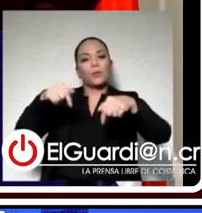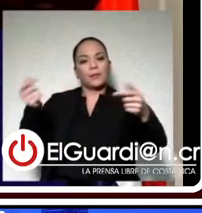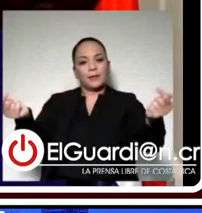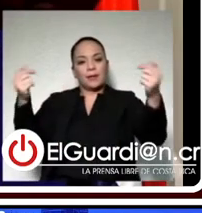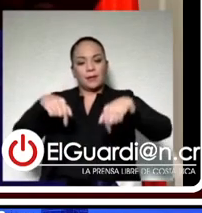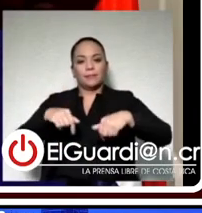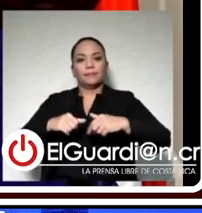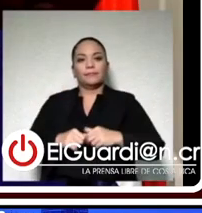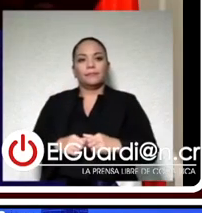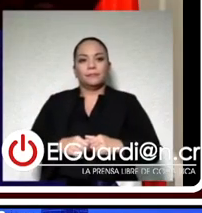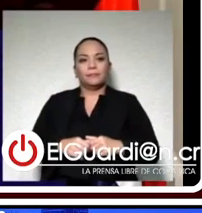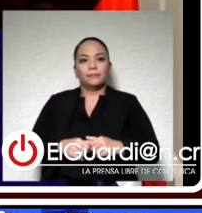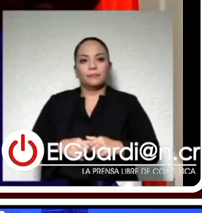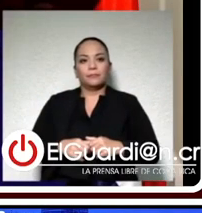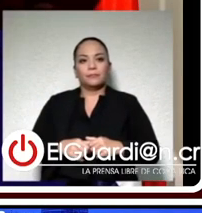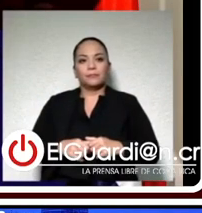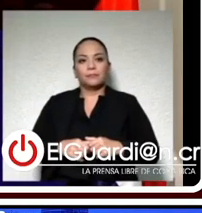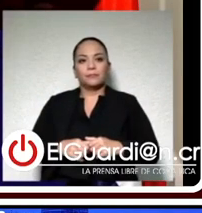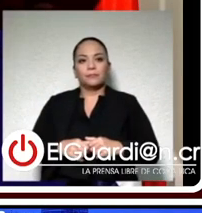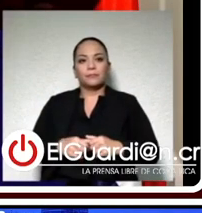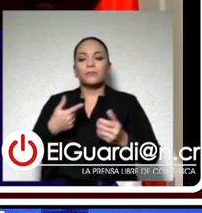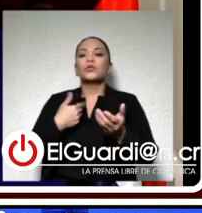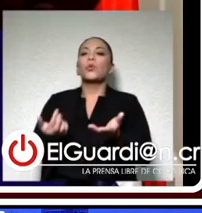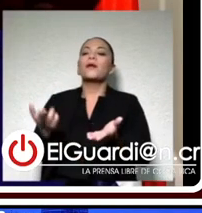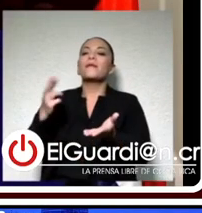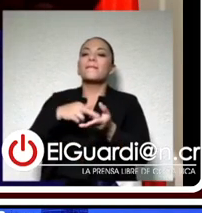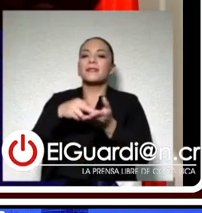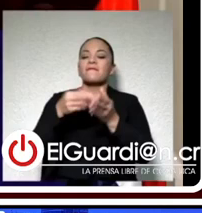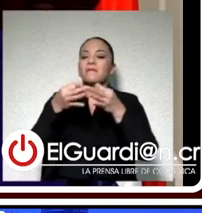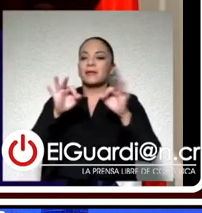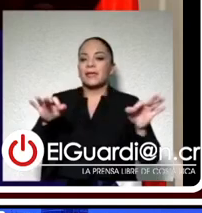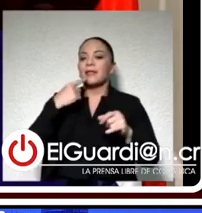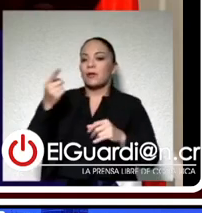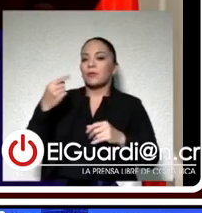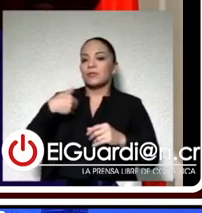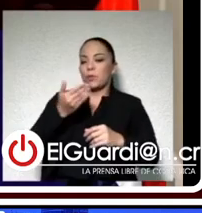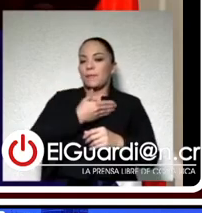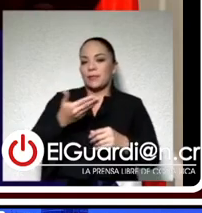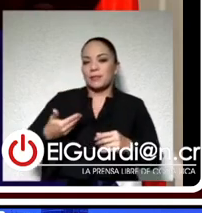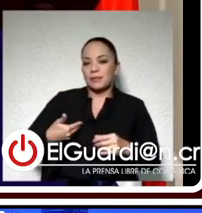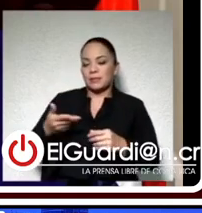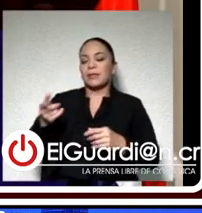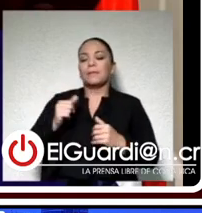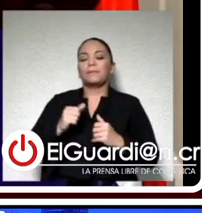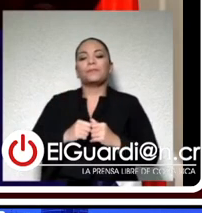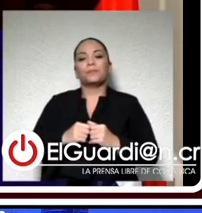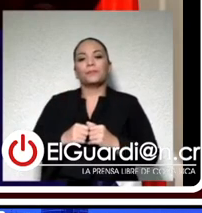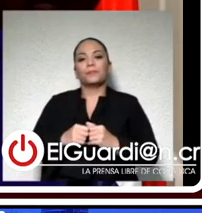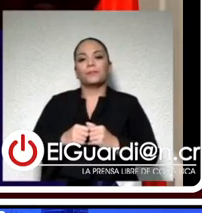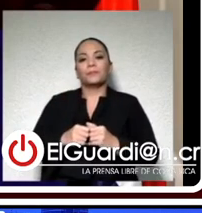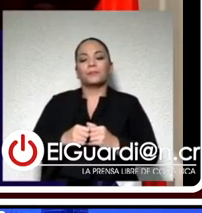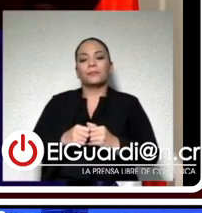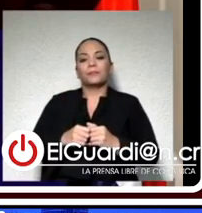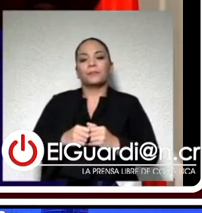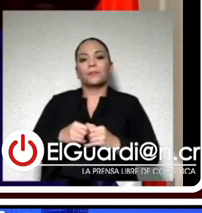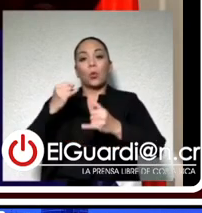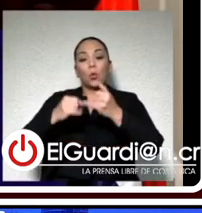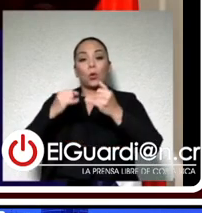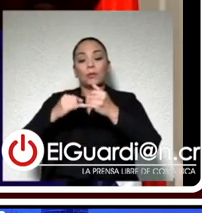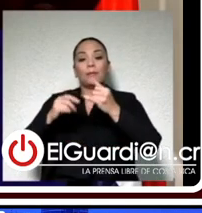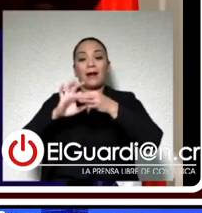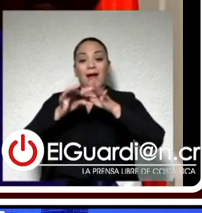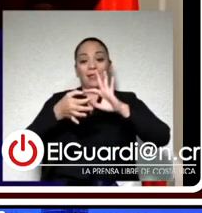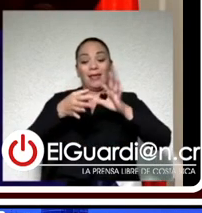aquí. Voy a repetir la frase que dijo el señor presidente en su última cadena,